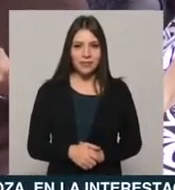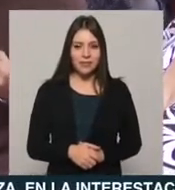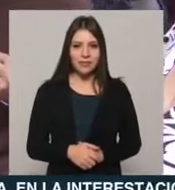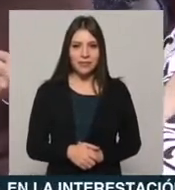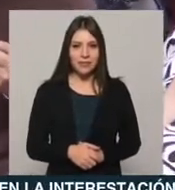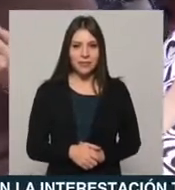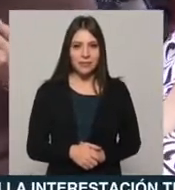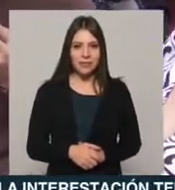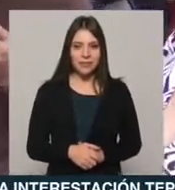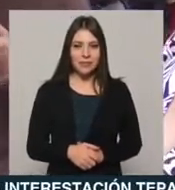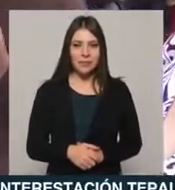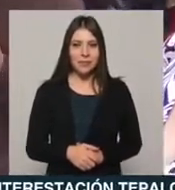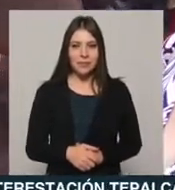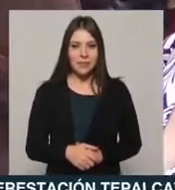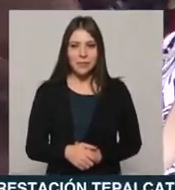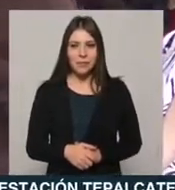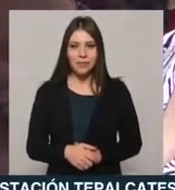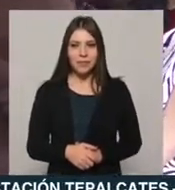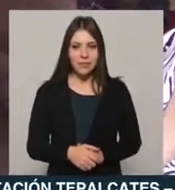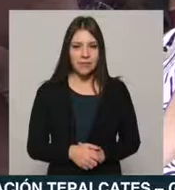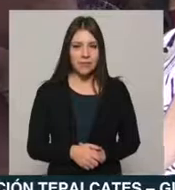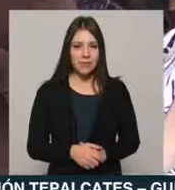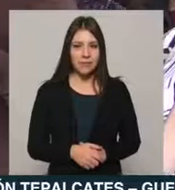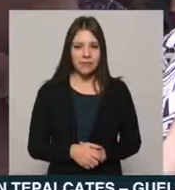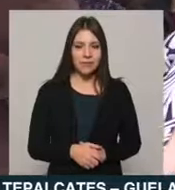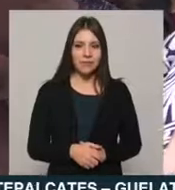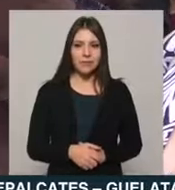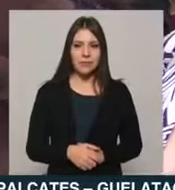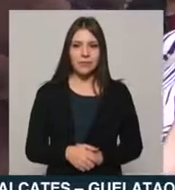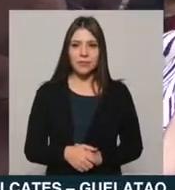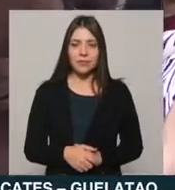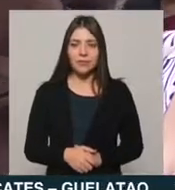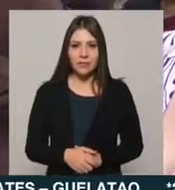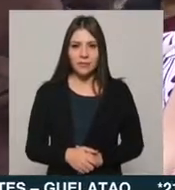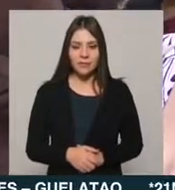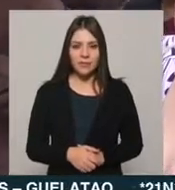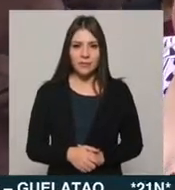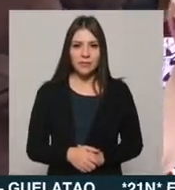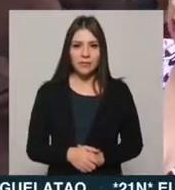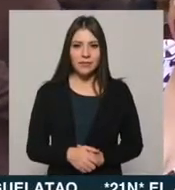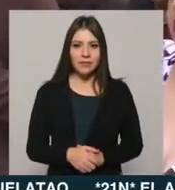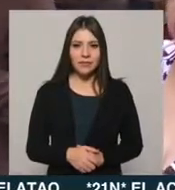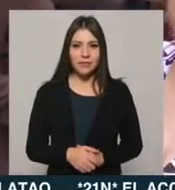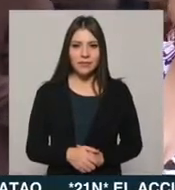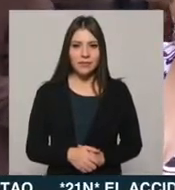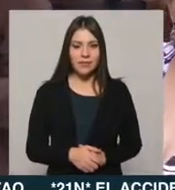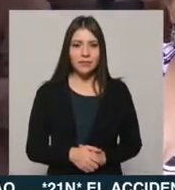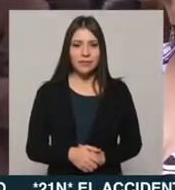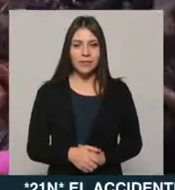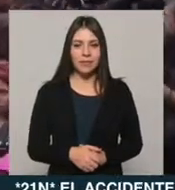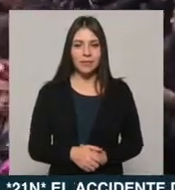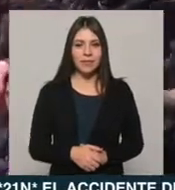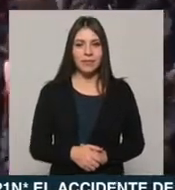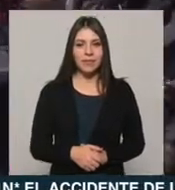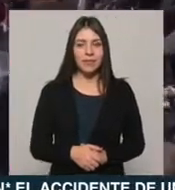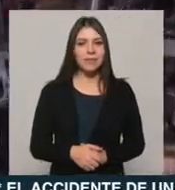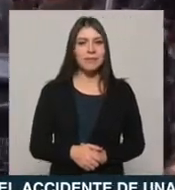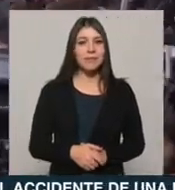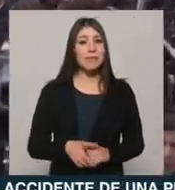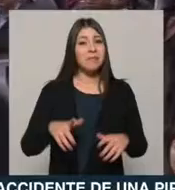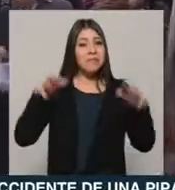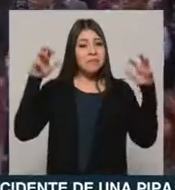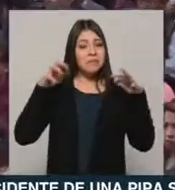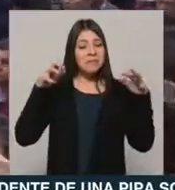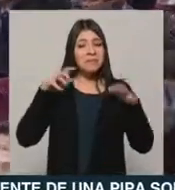tantas veces lloré, que ya no tengo llanto. A pesar de la lluvia,